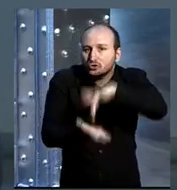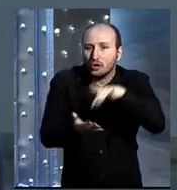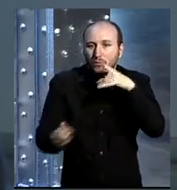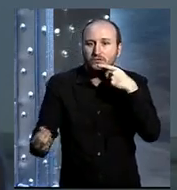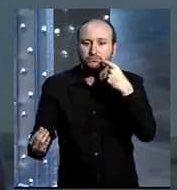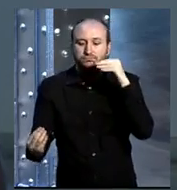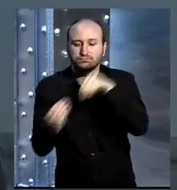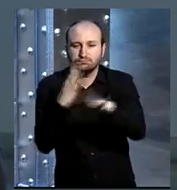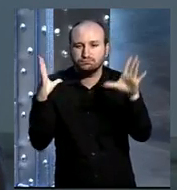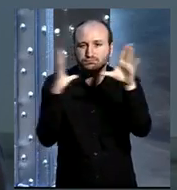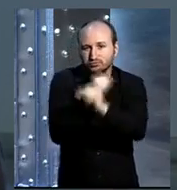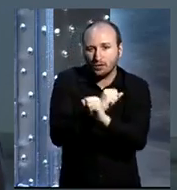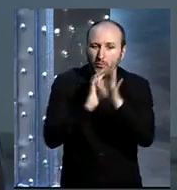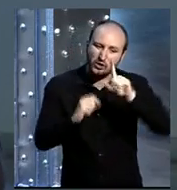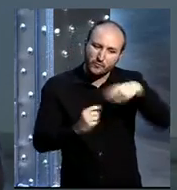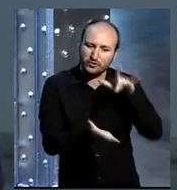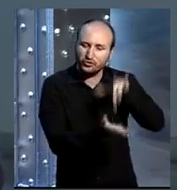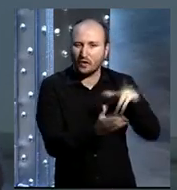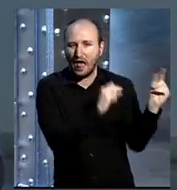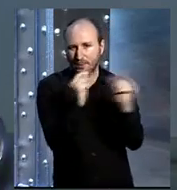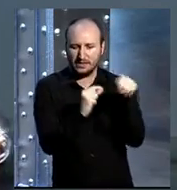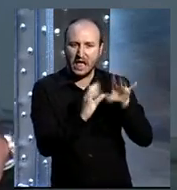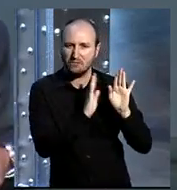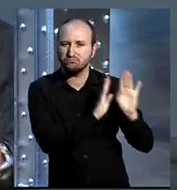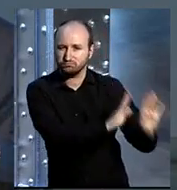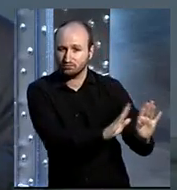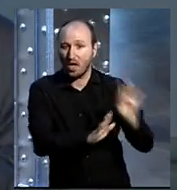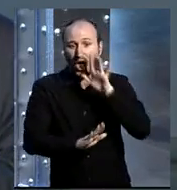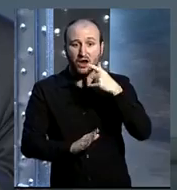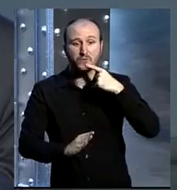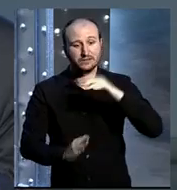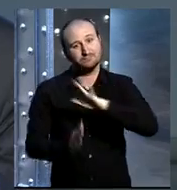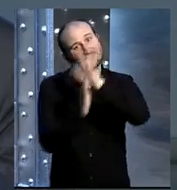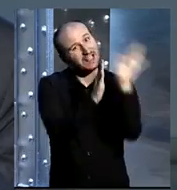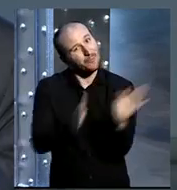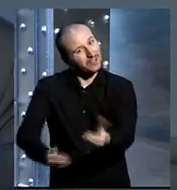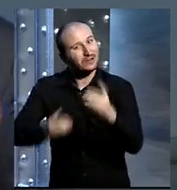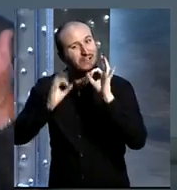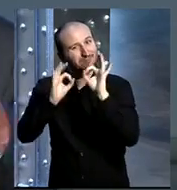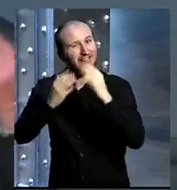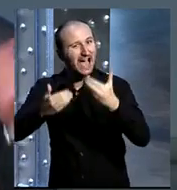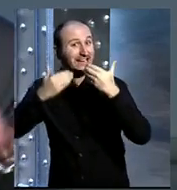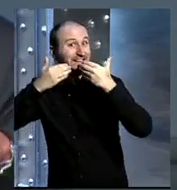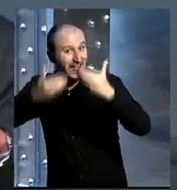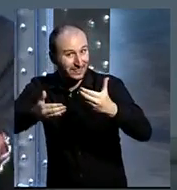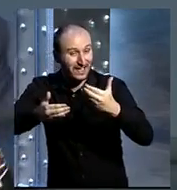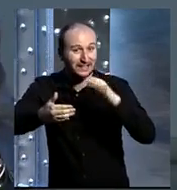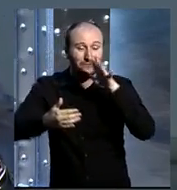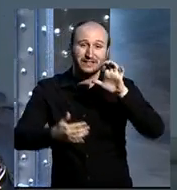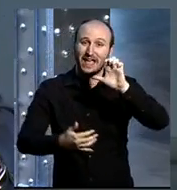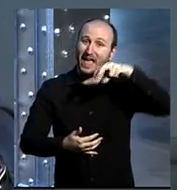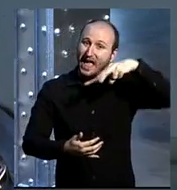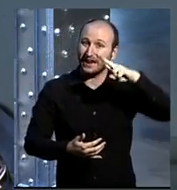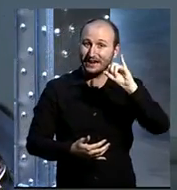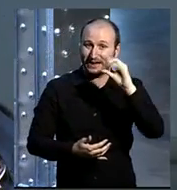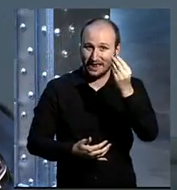probablemente lo deje para el debate, ¿no? Entonces, empezando por el capítulo de agradecimientos, en nombre de Enrique, los que hemos